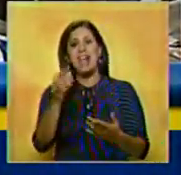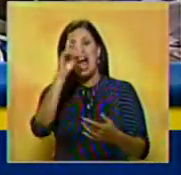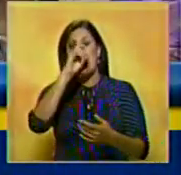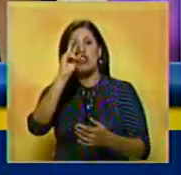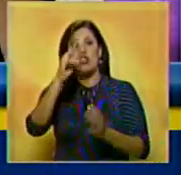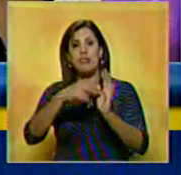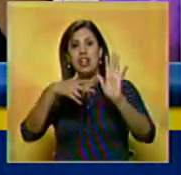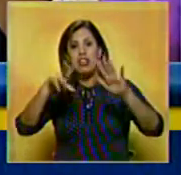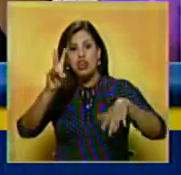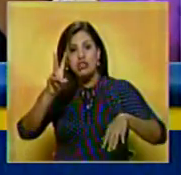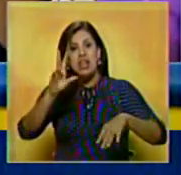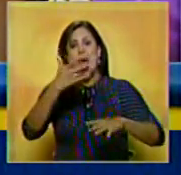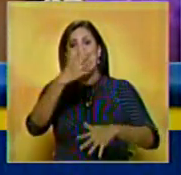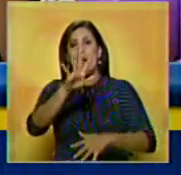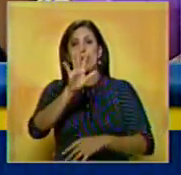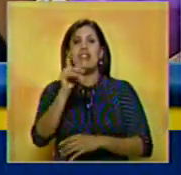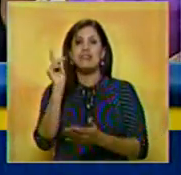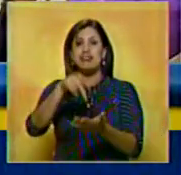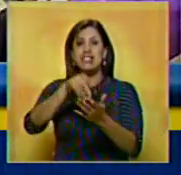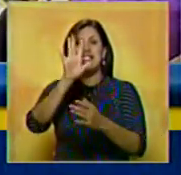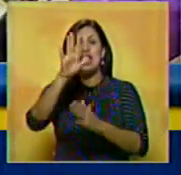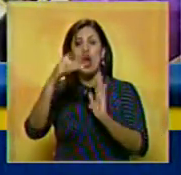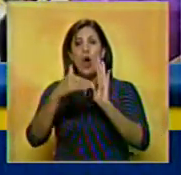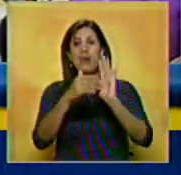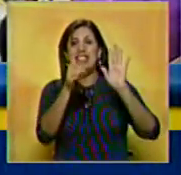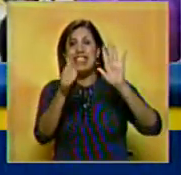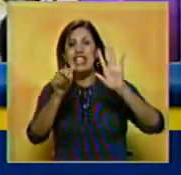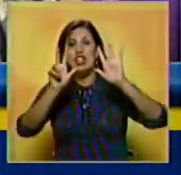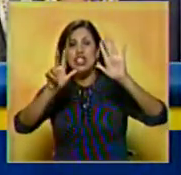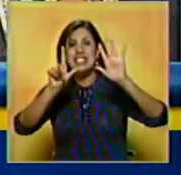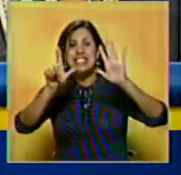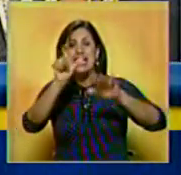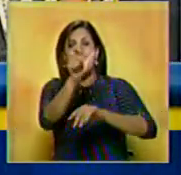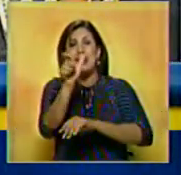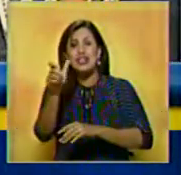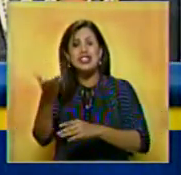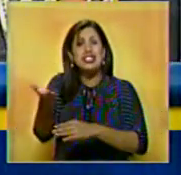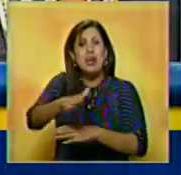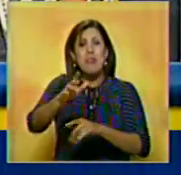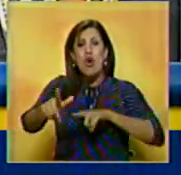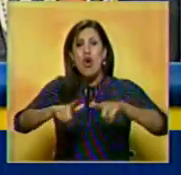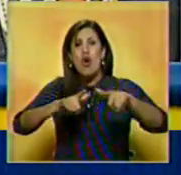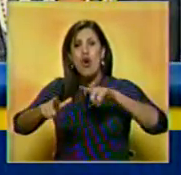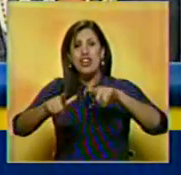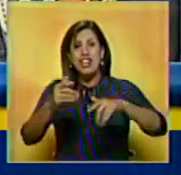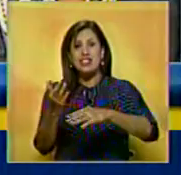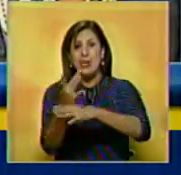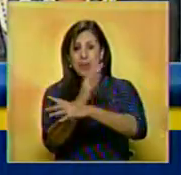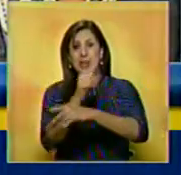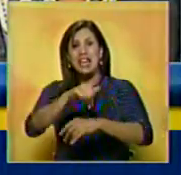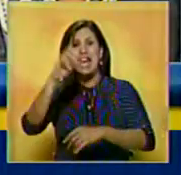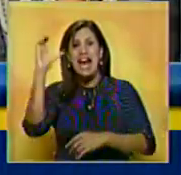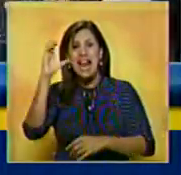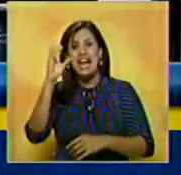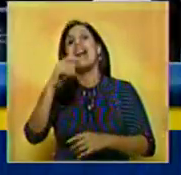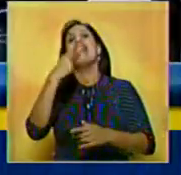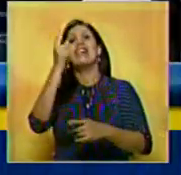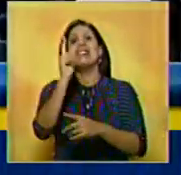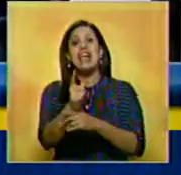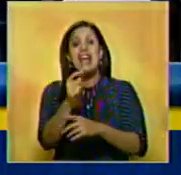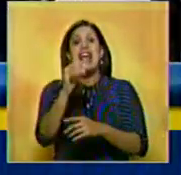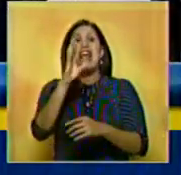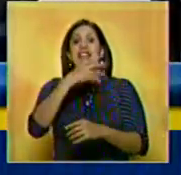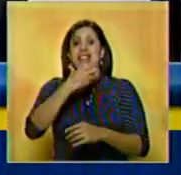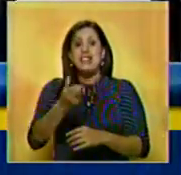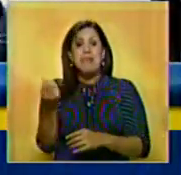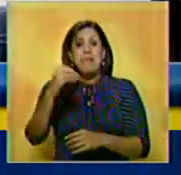año 2012 al menos ingresaron 5.687 cuerpos a la Coordinación Nacional de Ciencias Forenses en Caracas, siendo el mes de